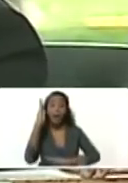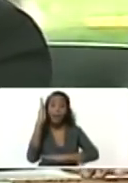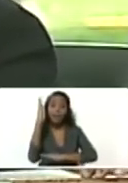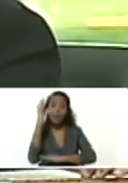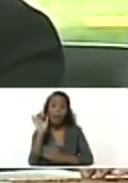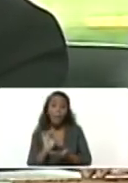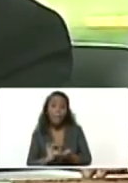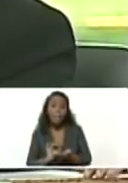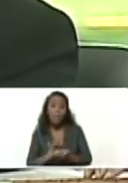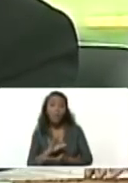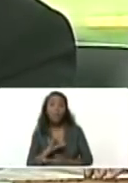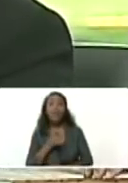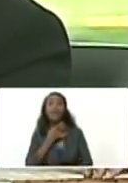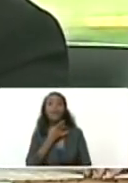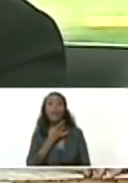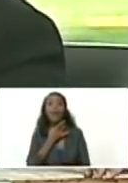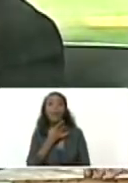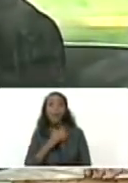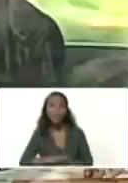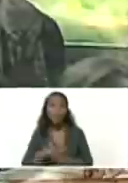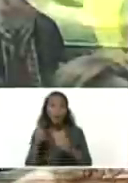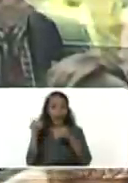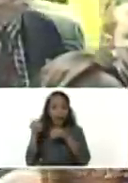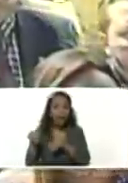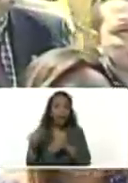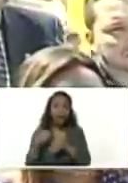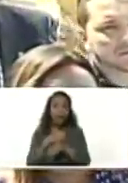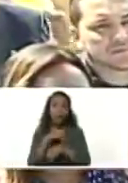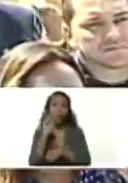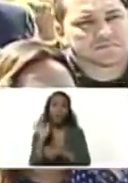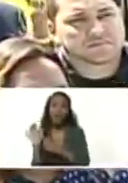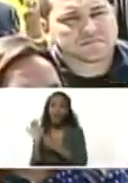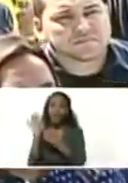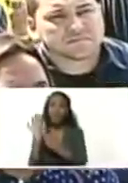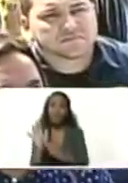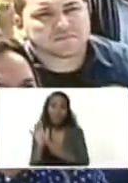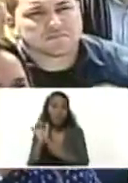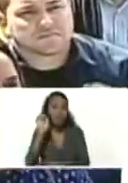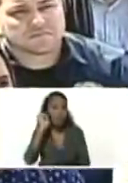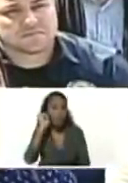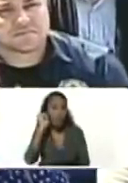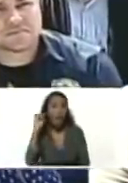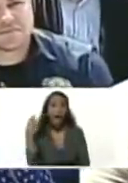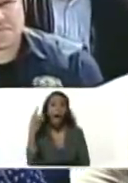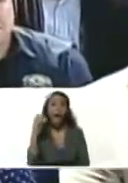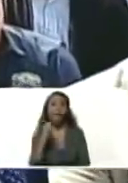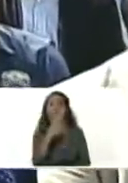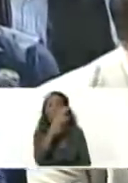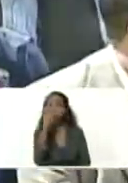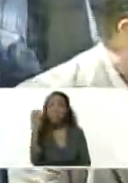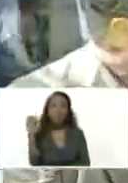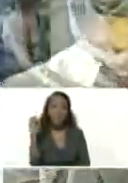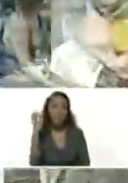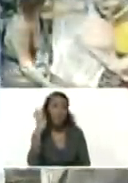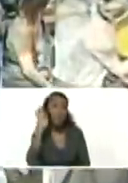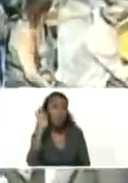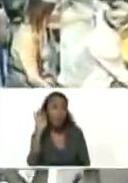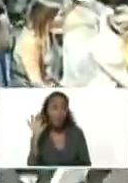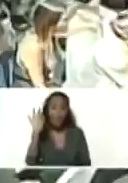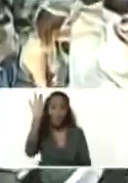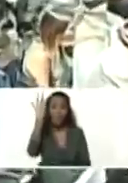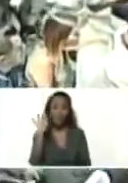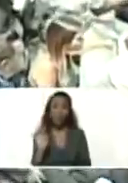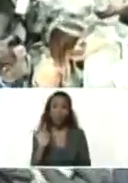excluyentes es la iglesia evangélica, porque aquí tenemos una representación de pastoras. Creo que en este momento aquí tenemos más de 300 pastoras de todo el país.